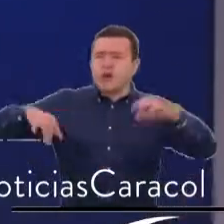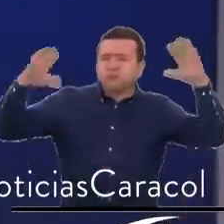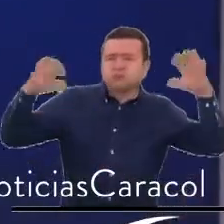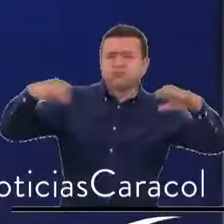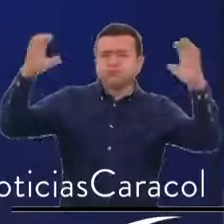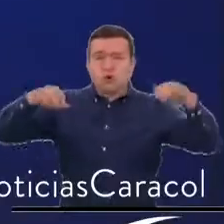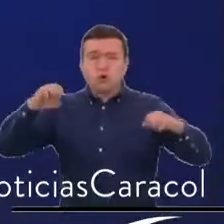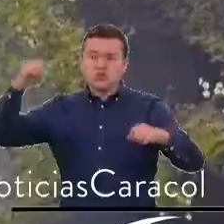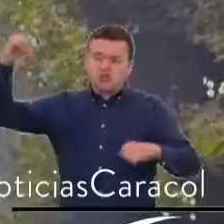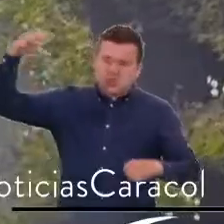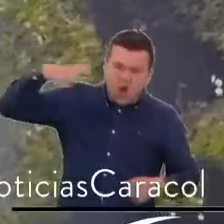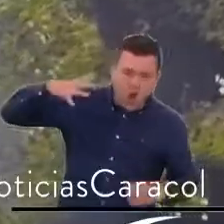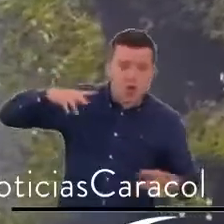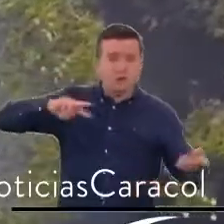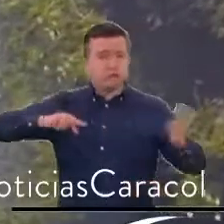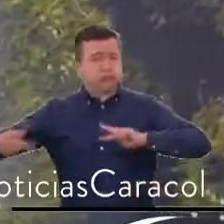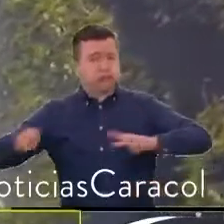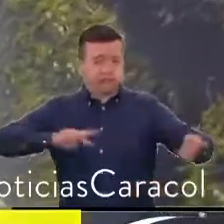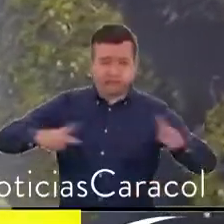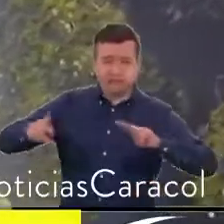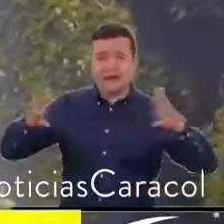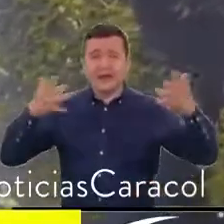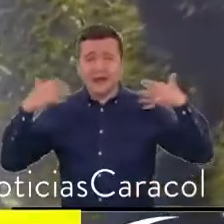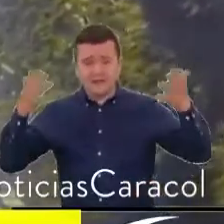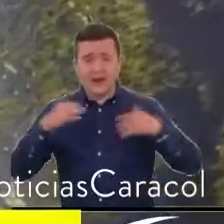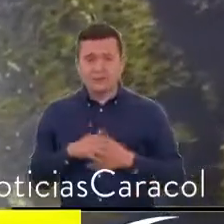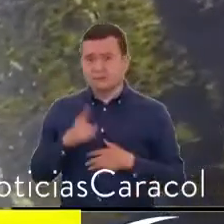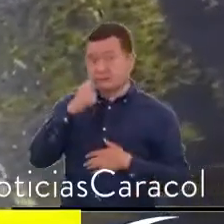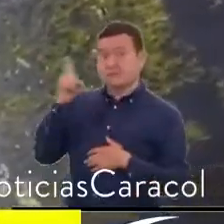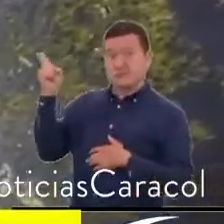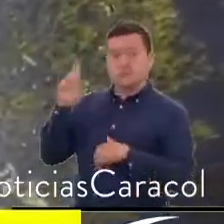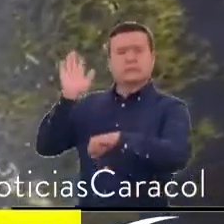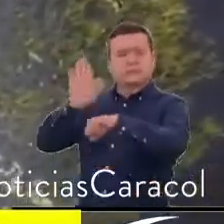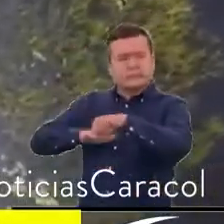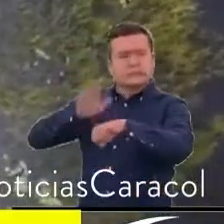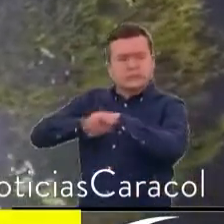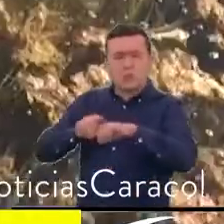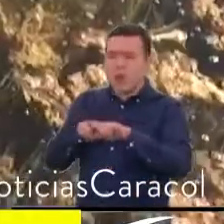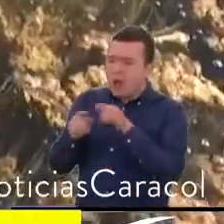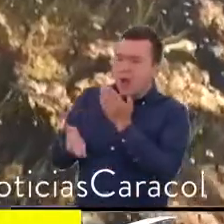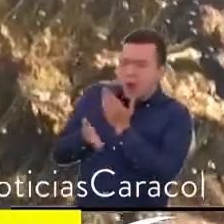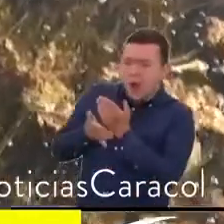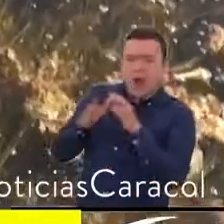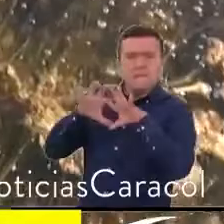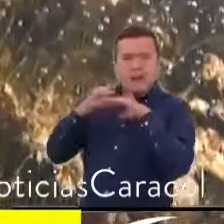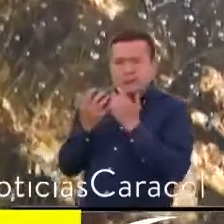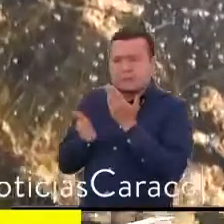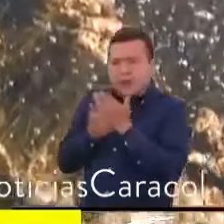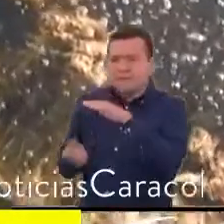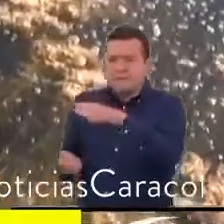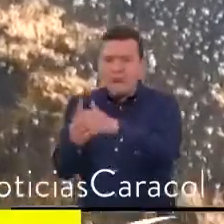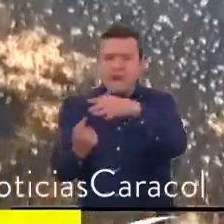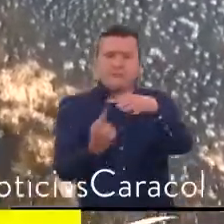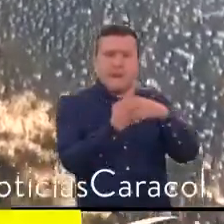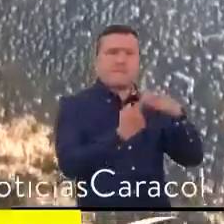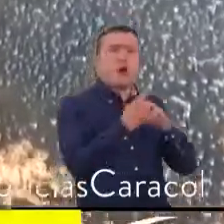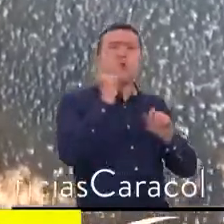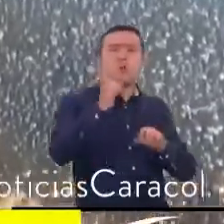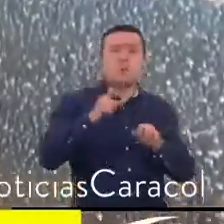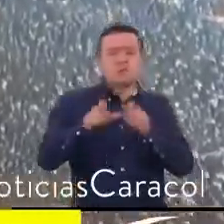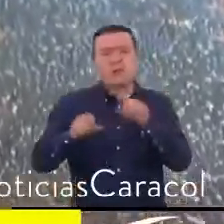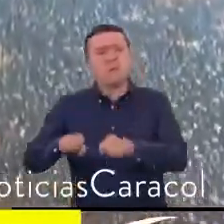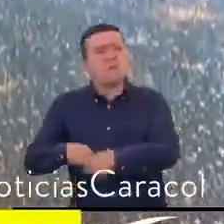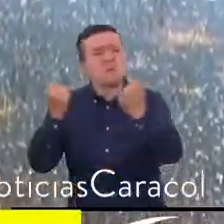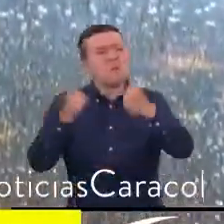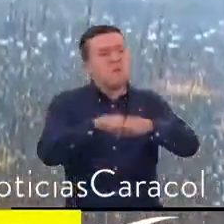este tema. Mucho se habla de las alertas y anuncios que el planeta nos da por presiones o daños proporcionados por el hombre. Pero, ¿cuáles